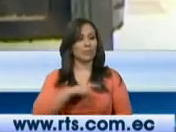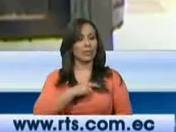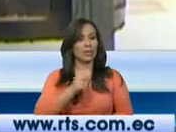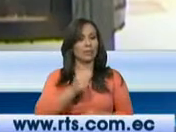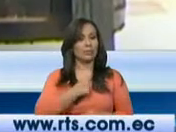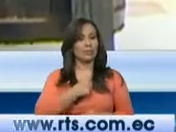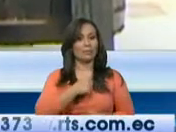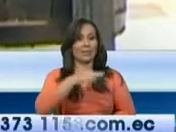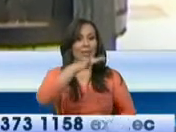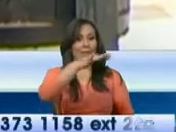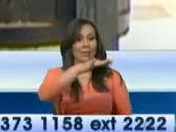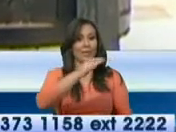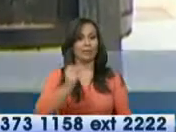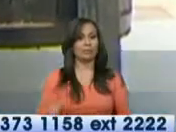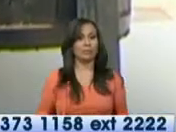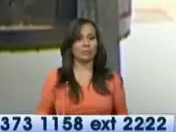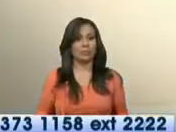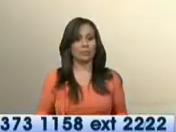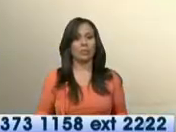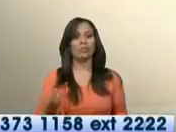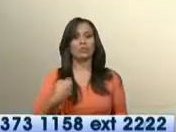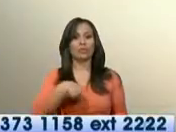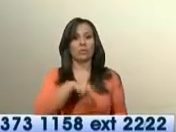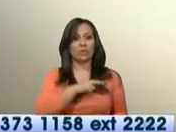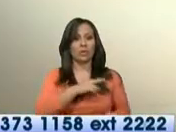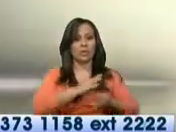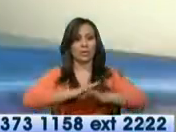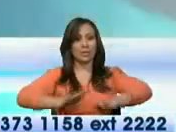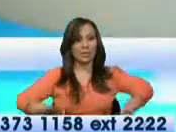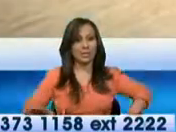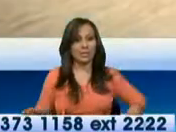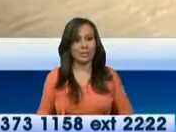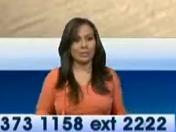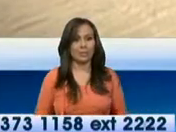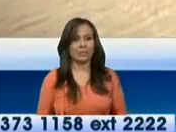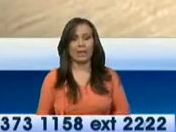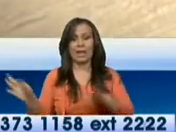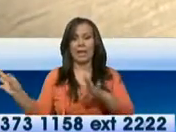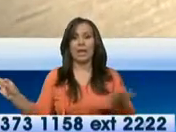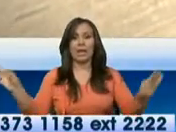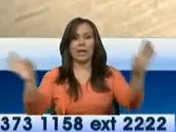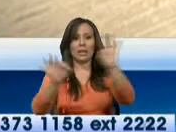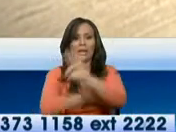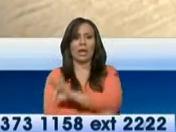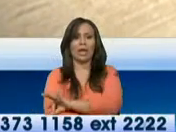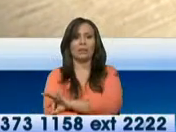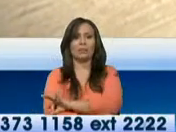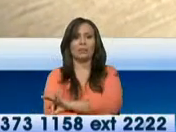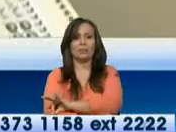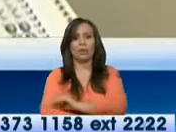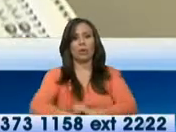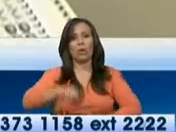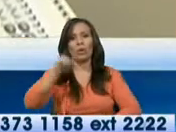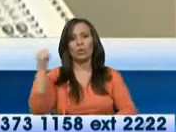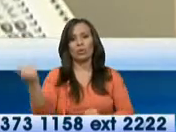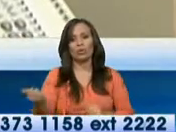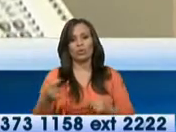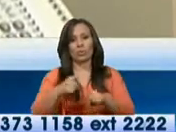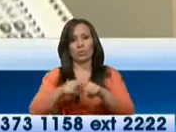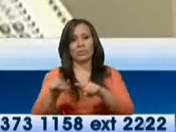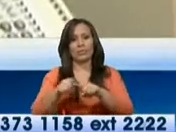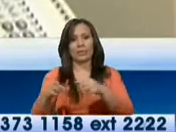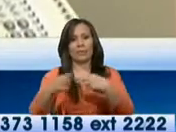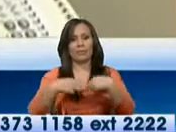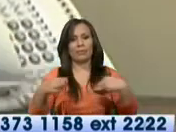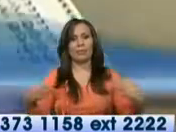de los tachos de basura, nosotros hemos ido prácticamente reemplazando los tachos de basura con otro tipo de material, por